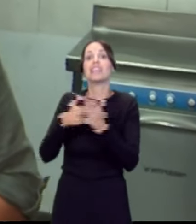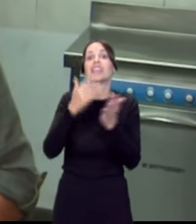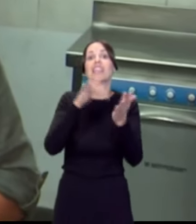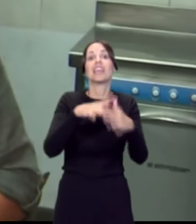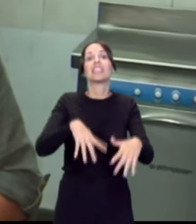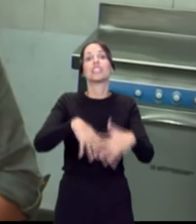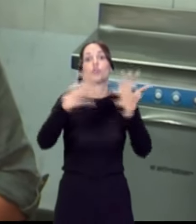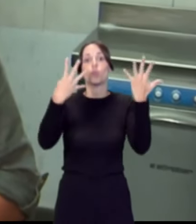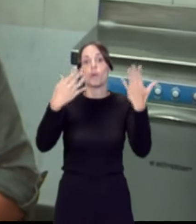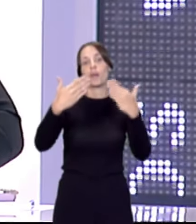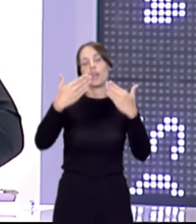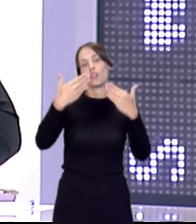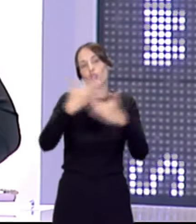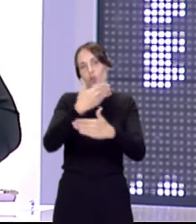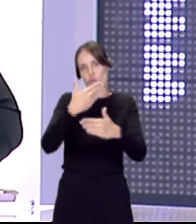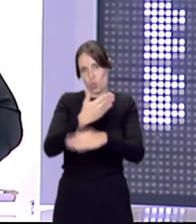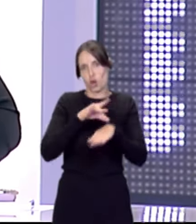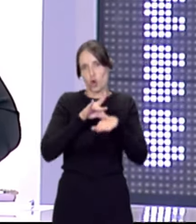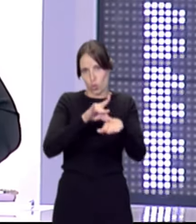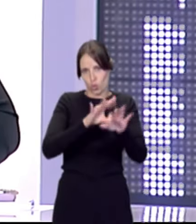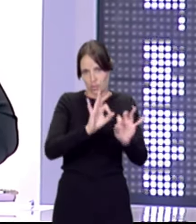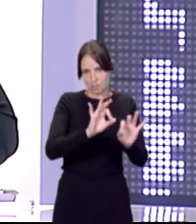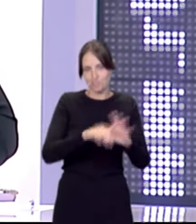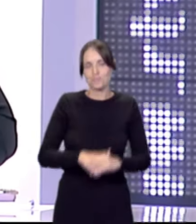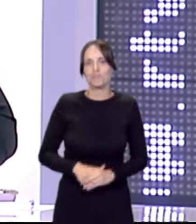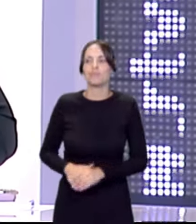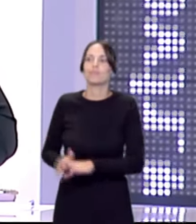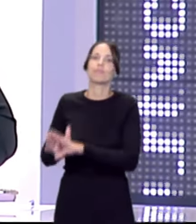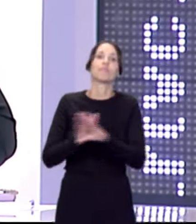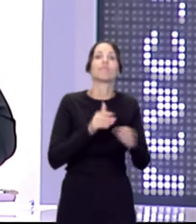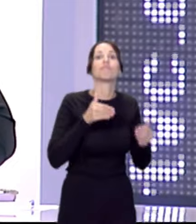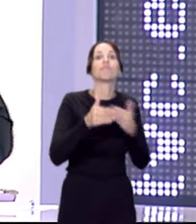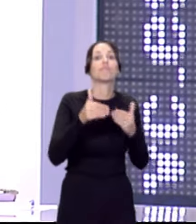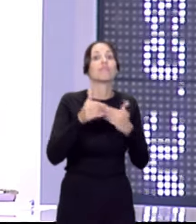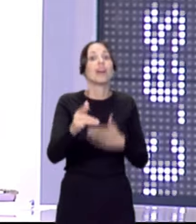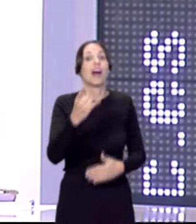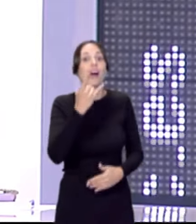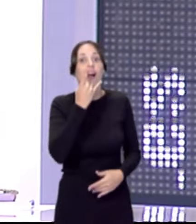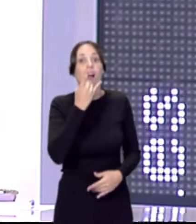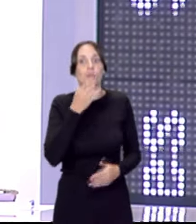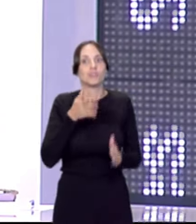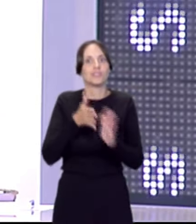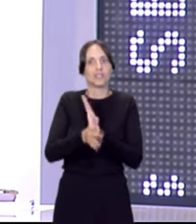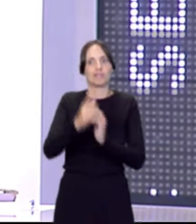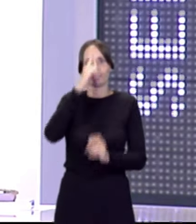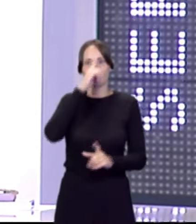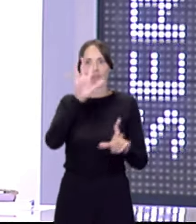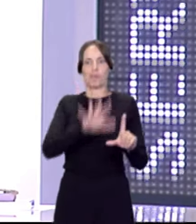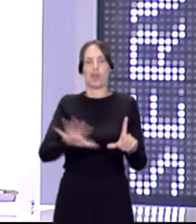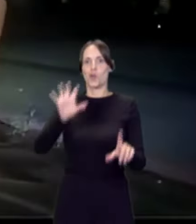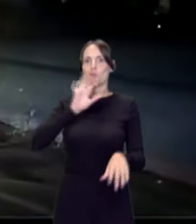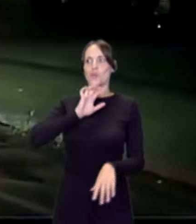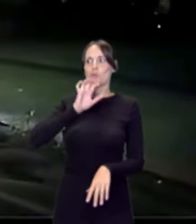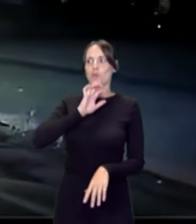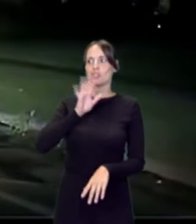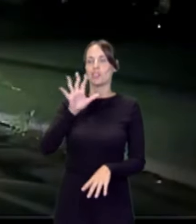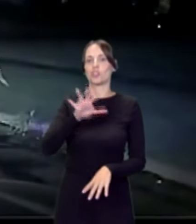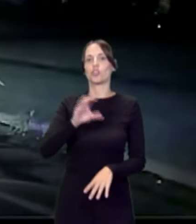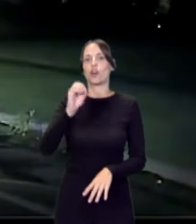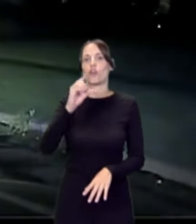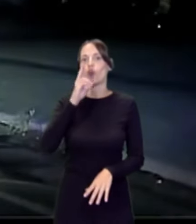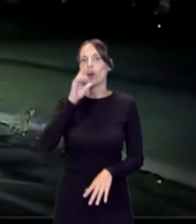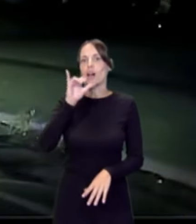octubre. Bueno, la cercanía de Halloween nos deja un día más imágenes tan curiosas como estas en Ohio, en